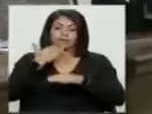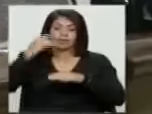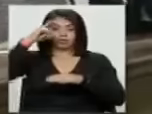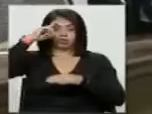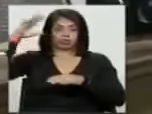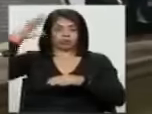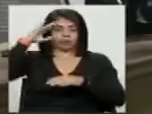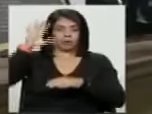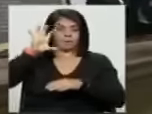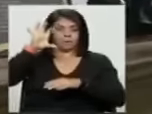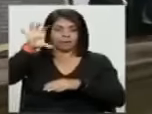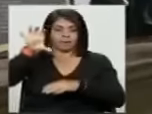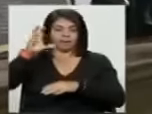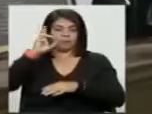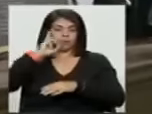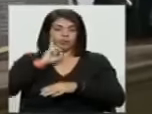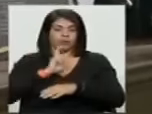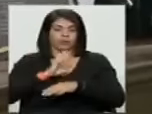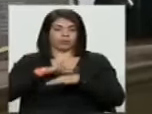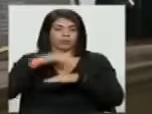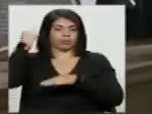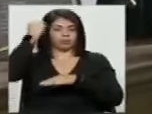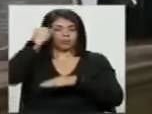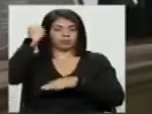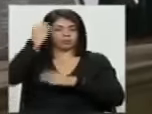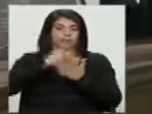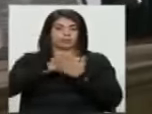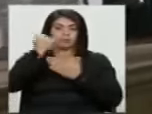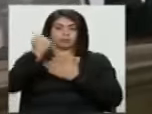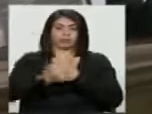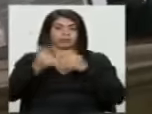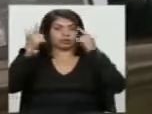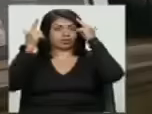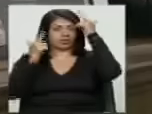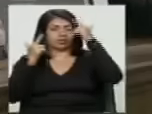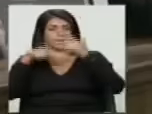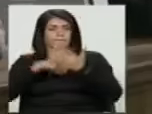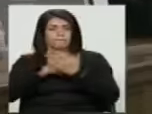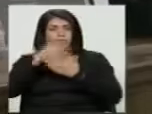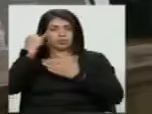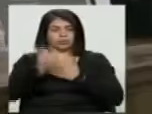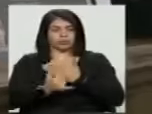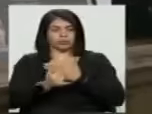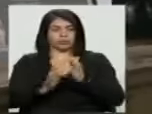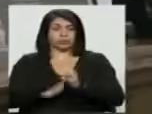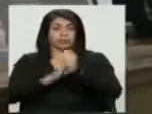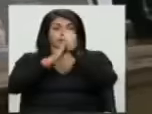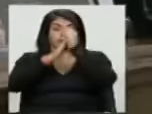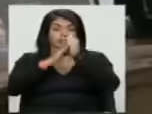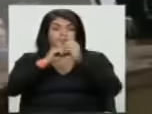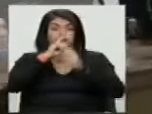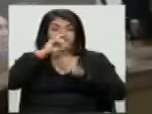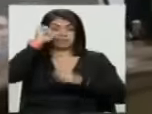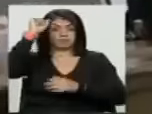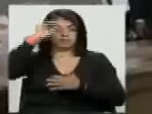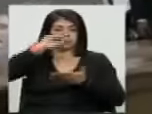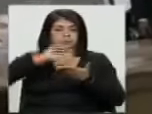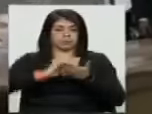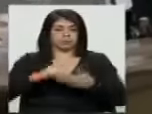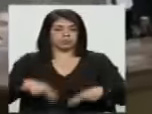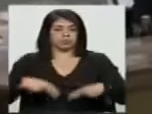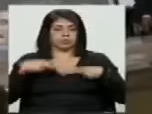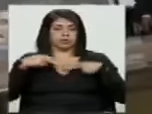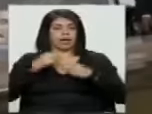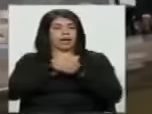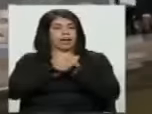con la patria de Bolívar, por el simple hecho de pensar que el proyecto de Chávez y ese proyecto que hoy lidera Nicolás Maduro, ese proyecto de humanidad, de